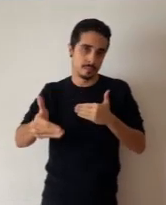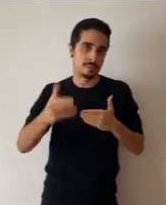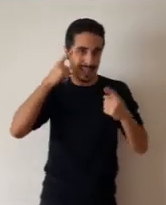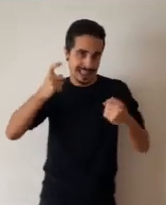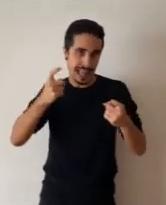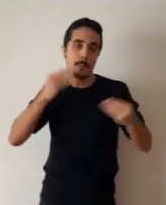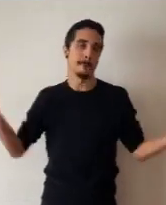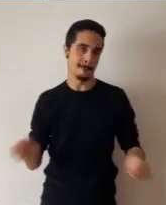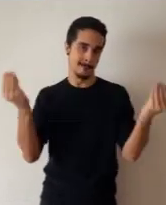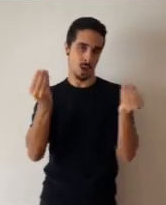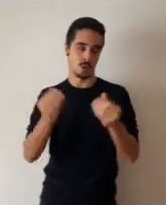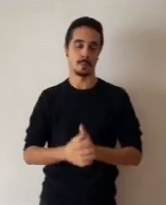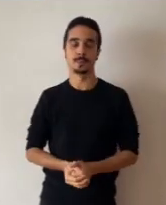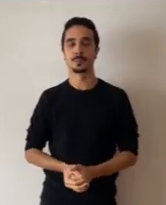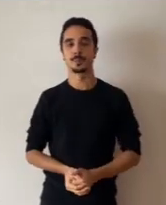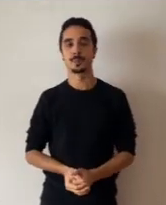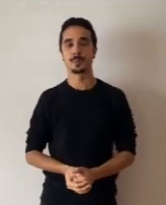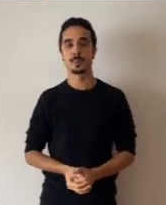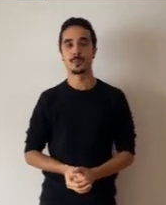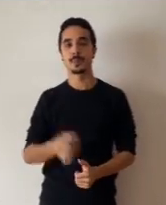hacerlo pues aún mejor.